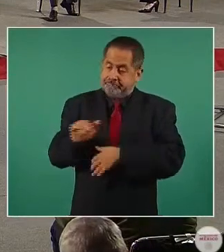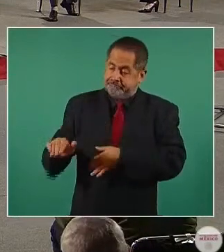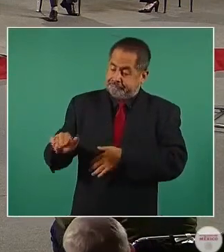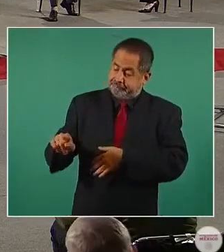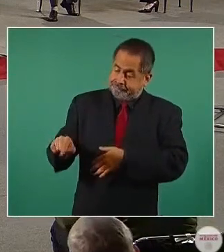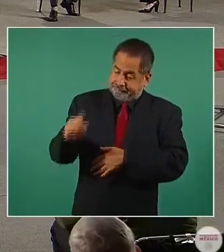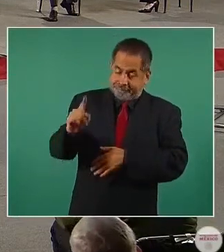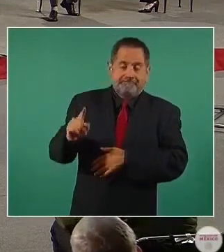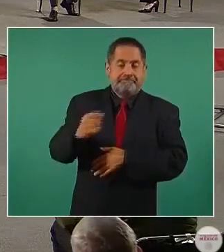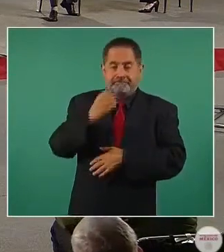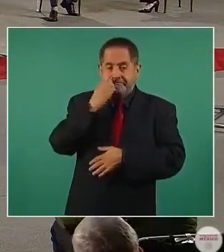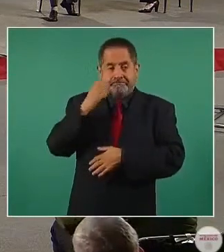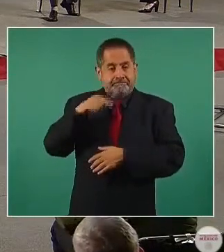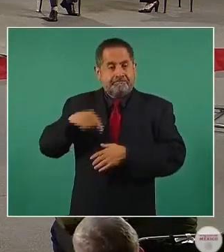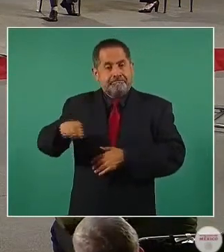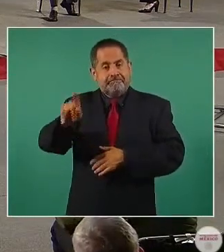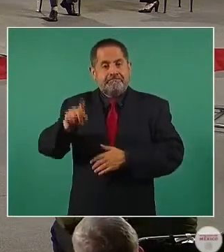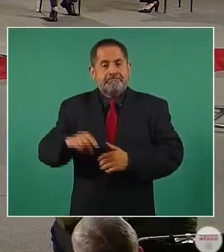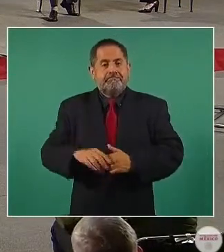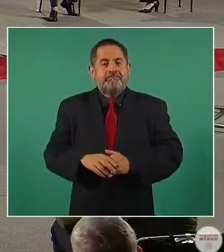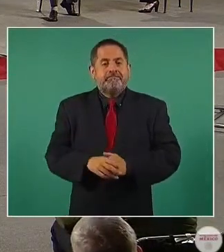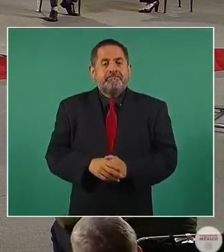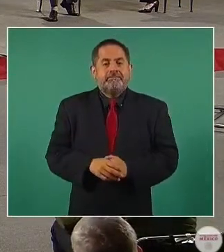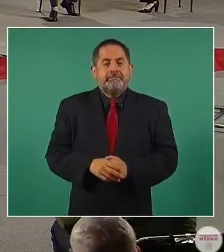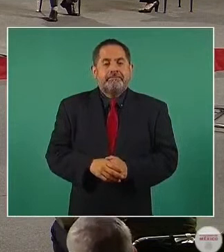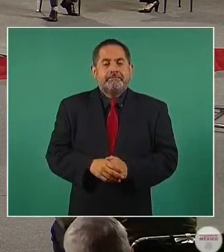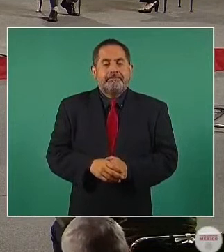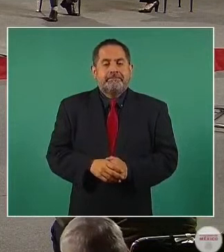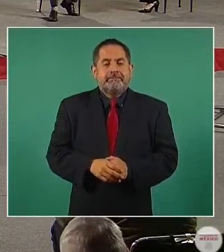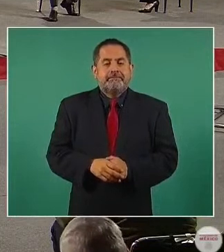para que se fuera a la escuela.